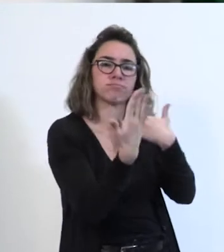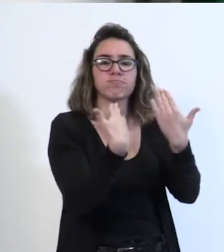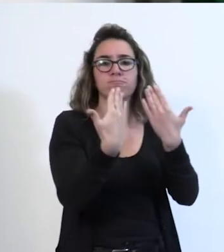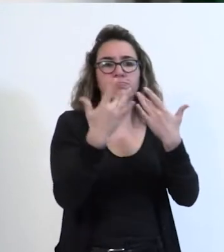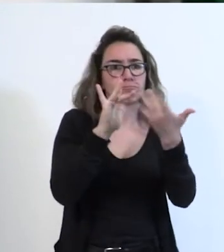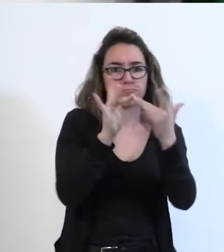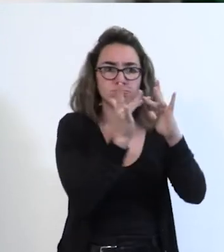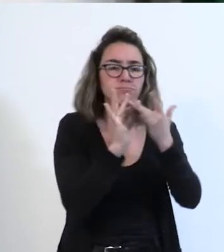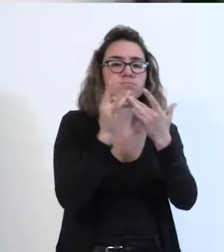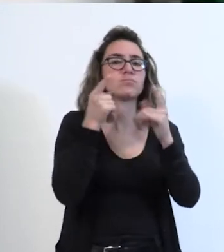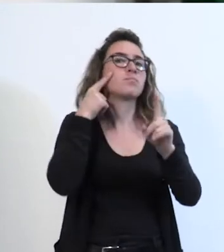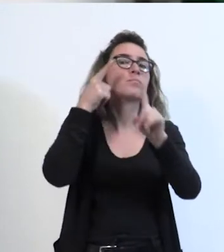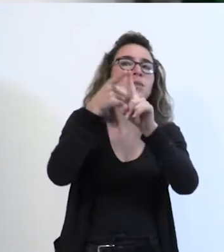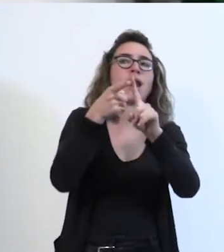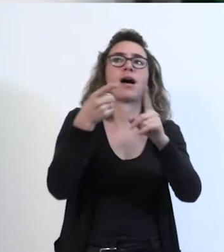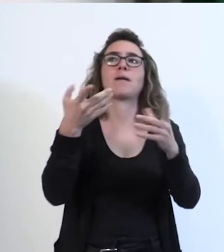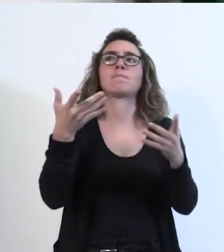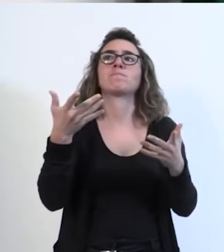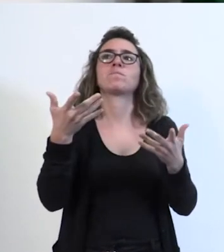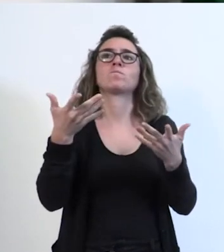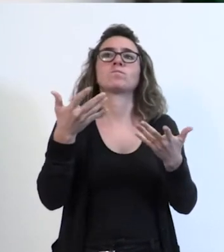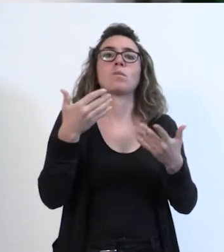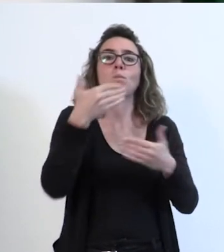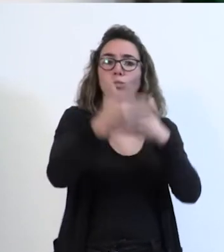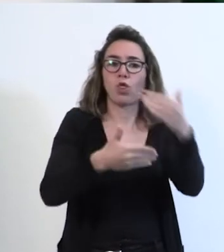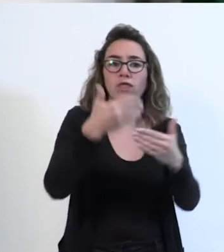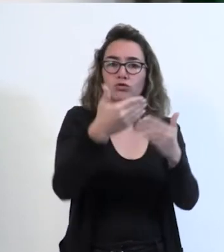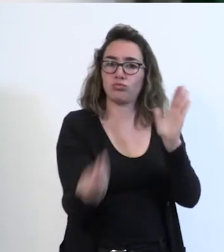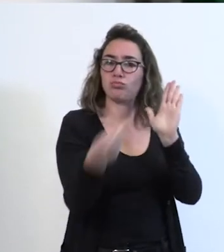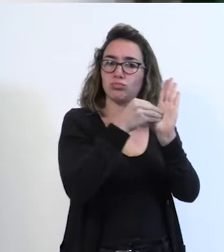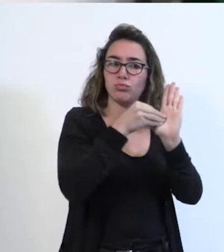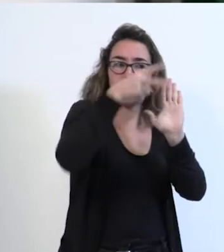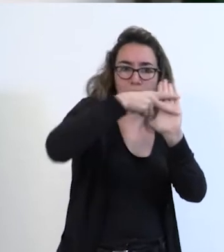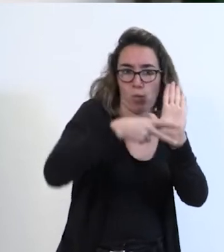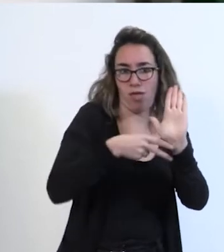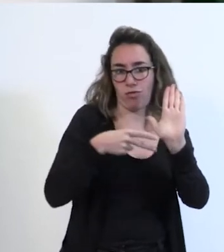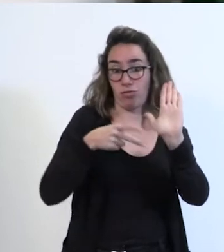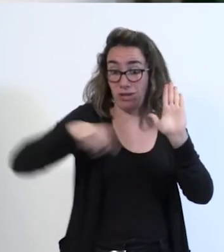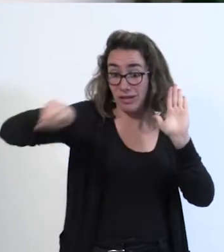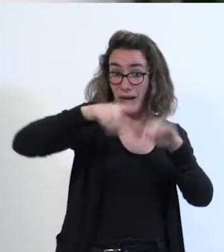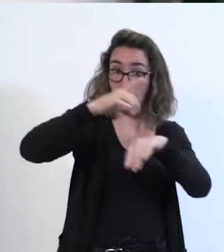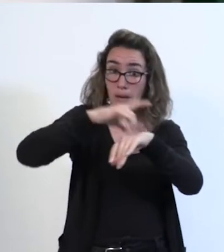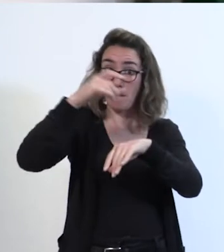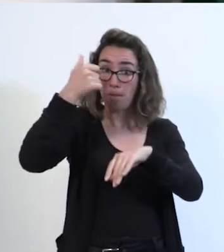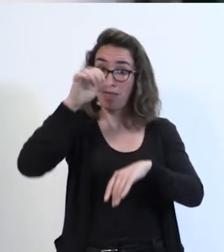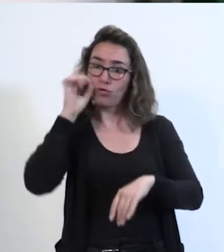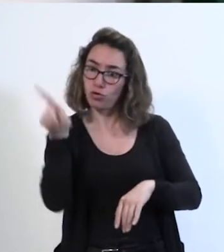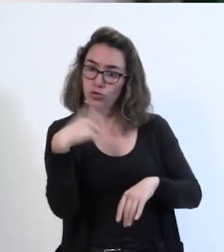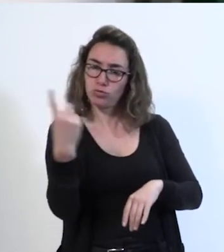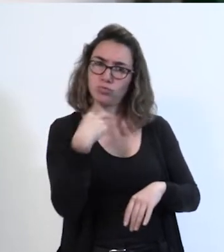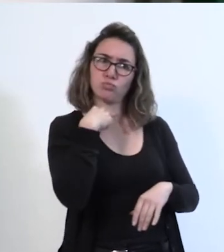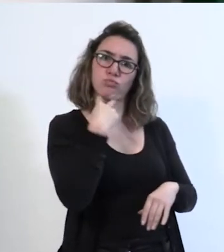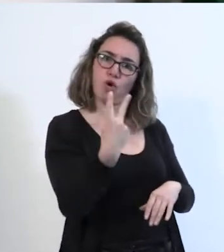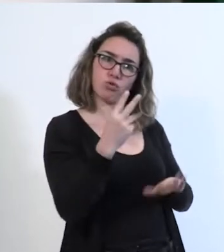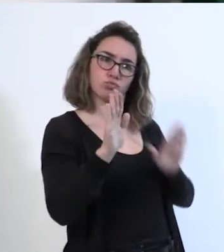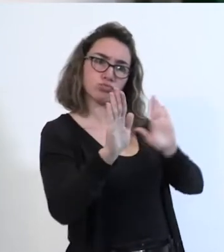pues para de los procesos de regulación. Son ellos los que van a tener la voz en